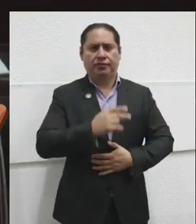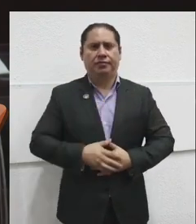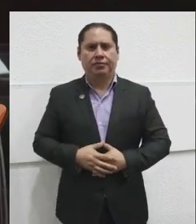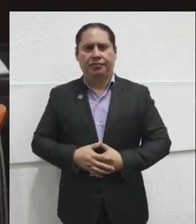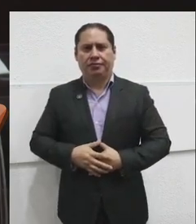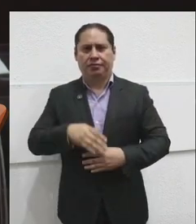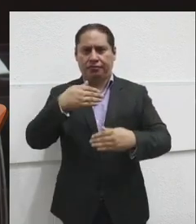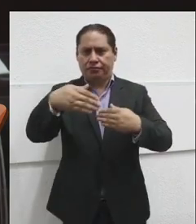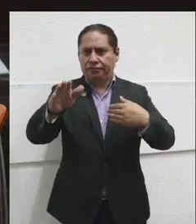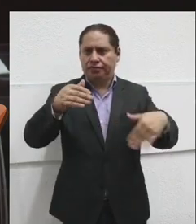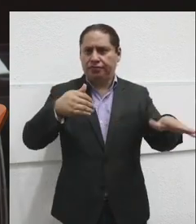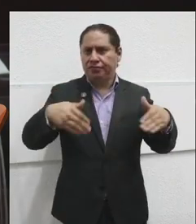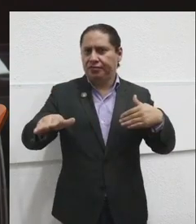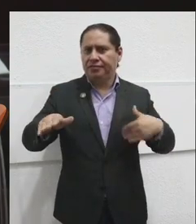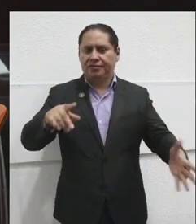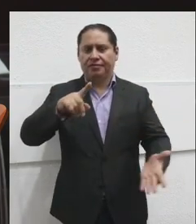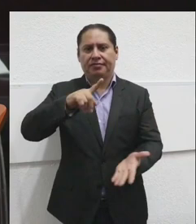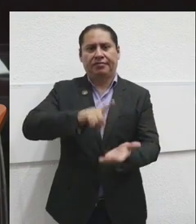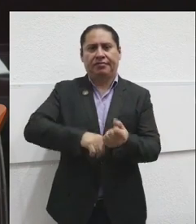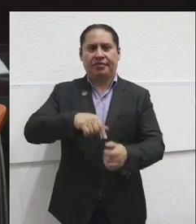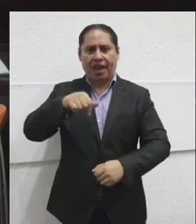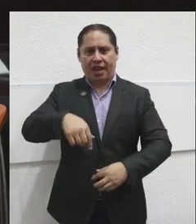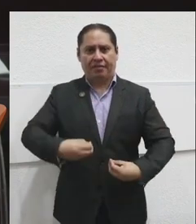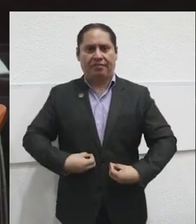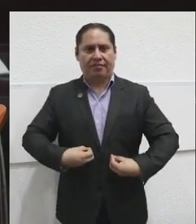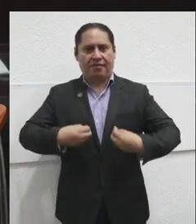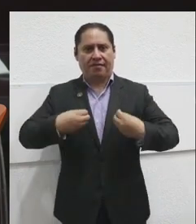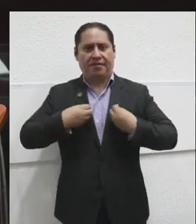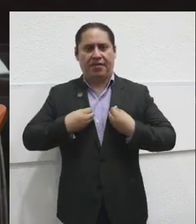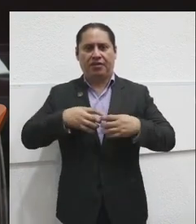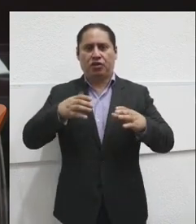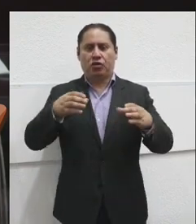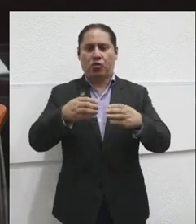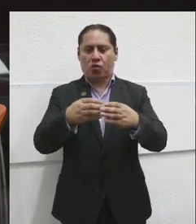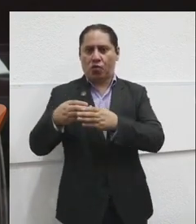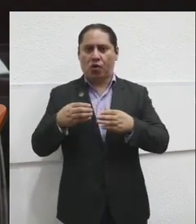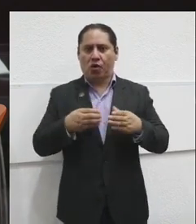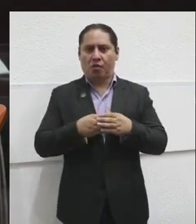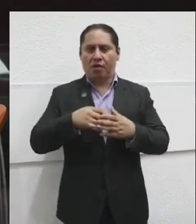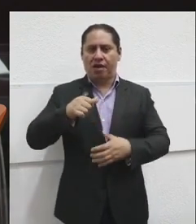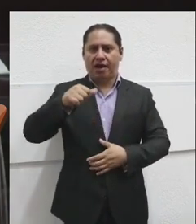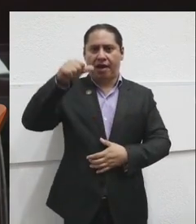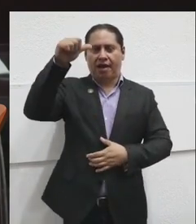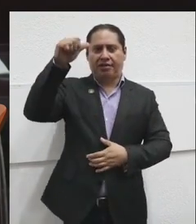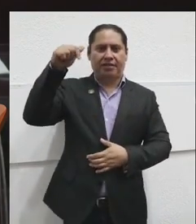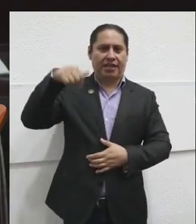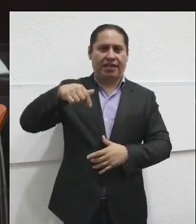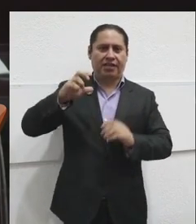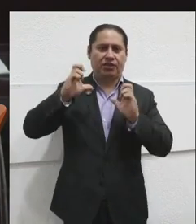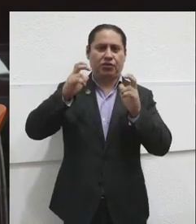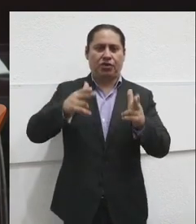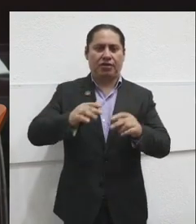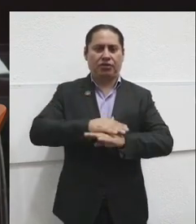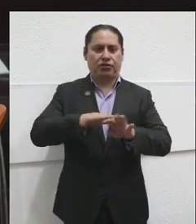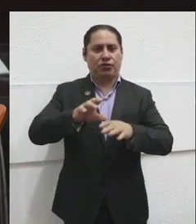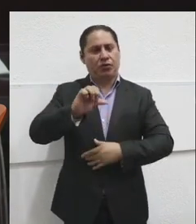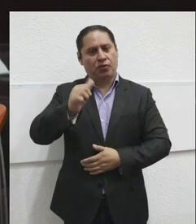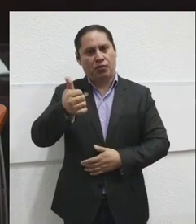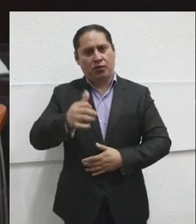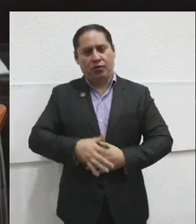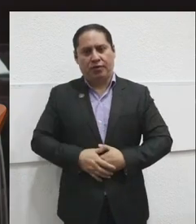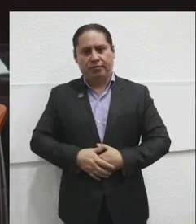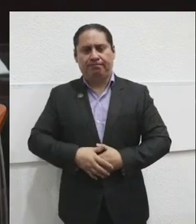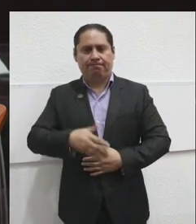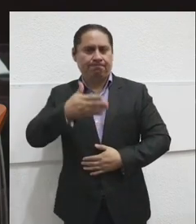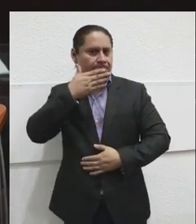del desplazamiento forzado interno que se vive actualmente en las comunidades de los Altos de Chiapas. Sin otro particular, quedo